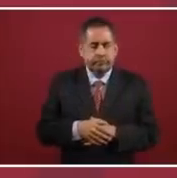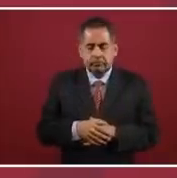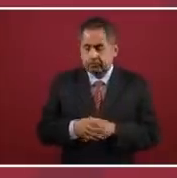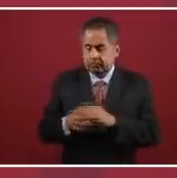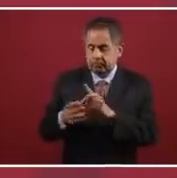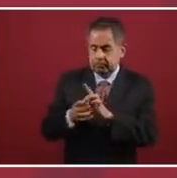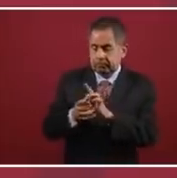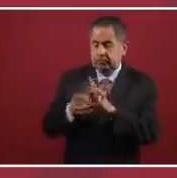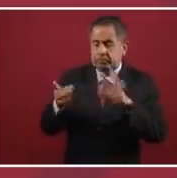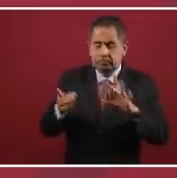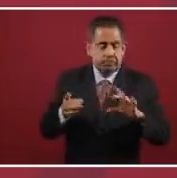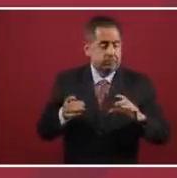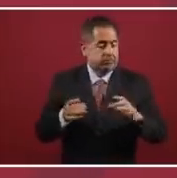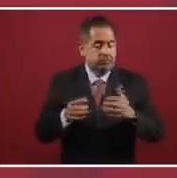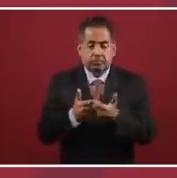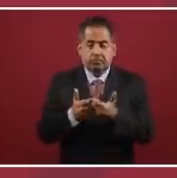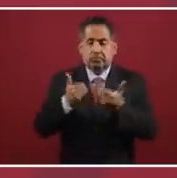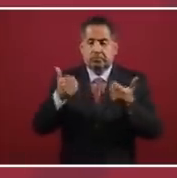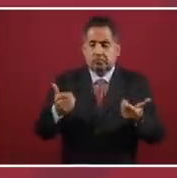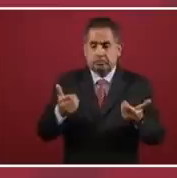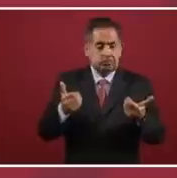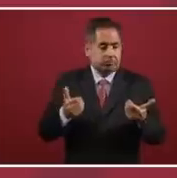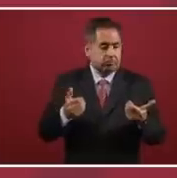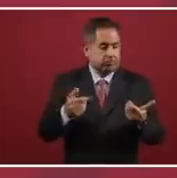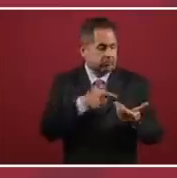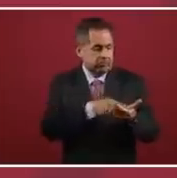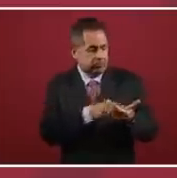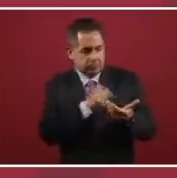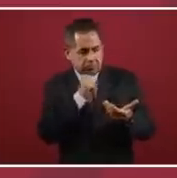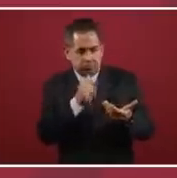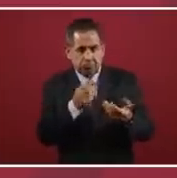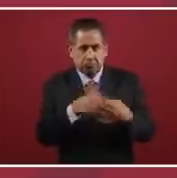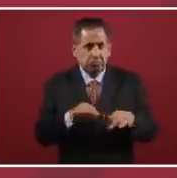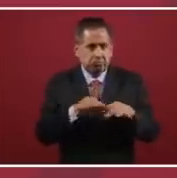desincorporación de empresas no estratégicas